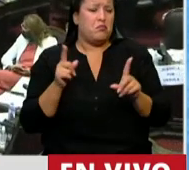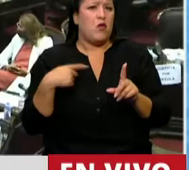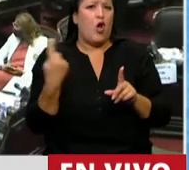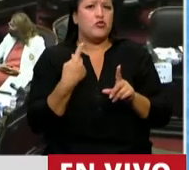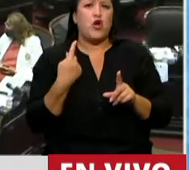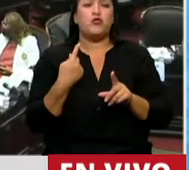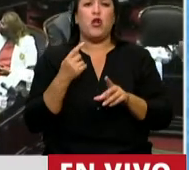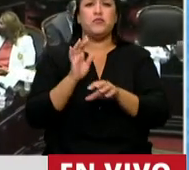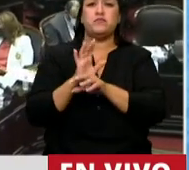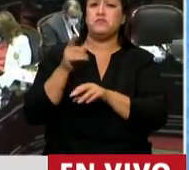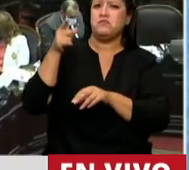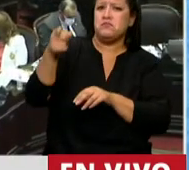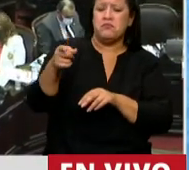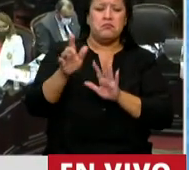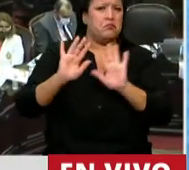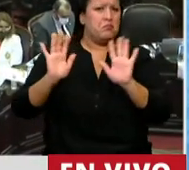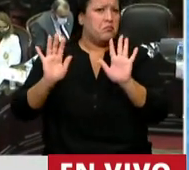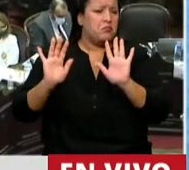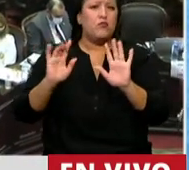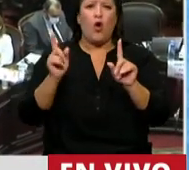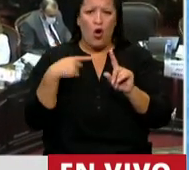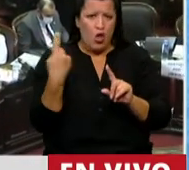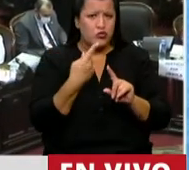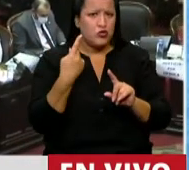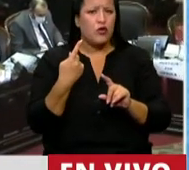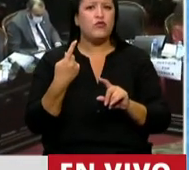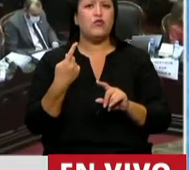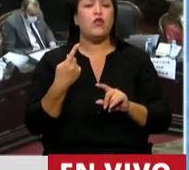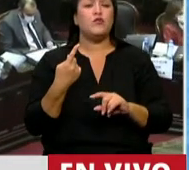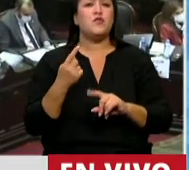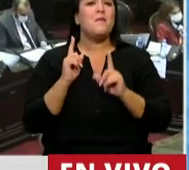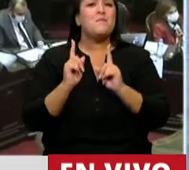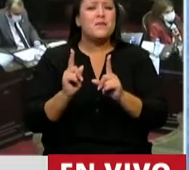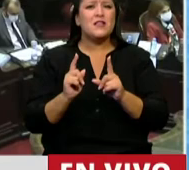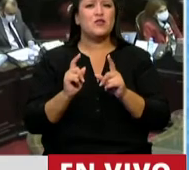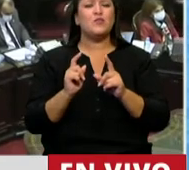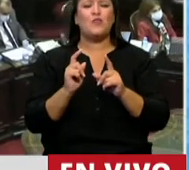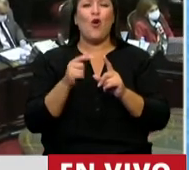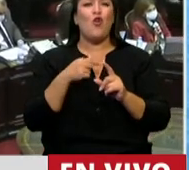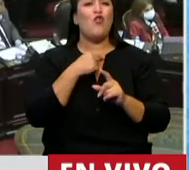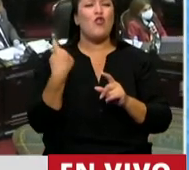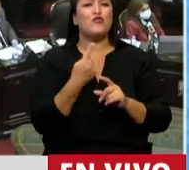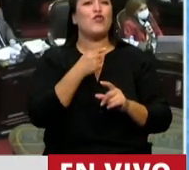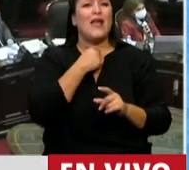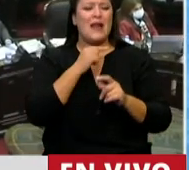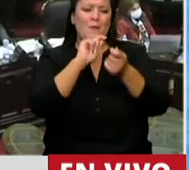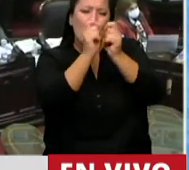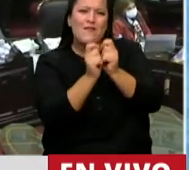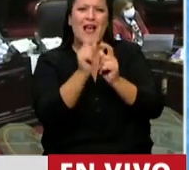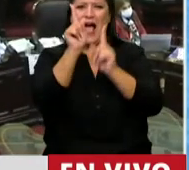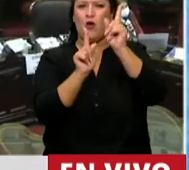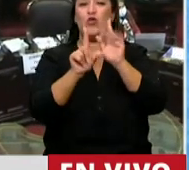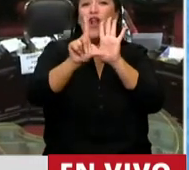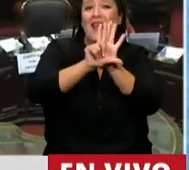estamos cuestionando la necesidad, la visión de hacer algunas modificaciones en la